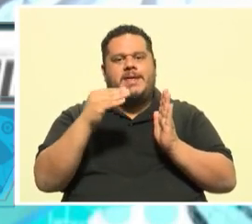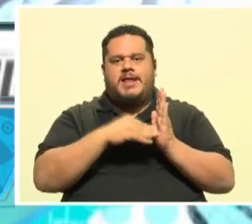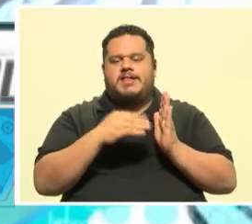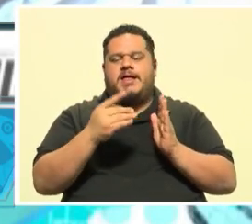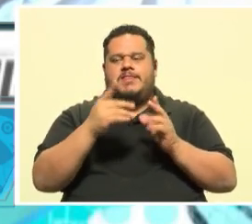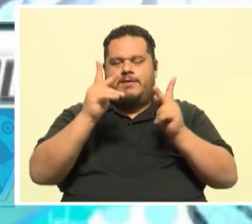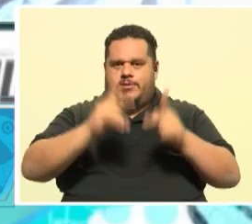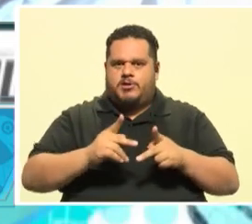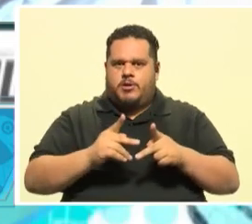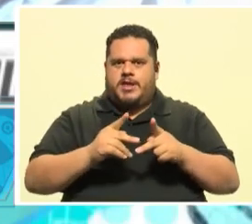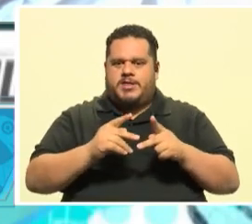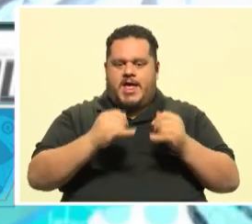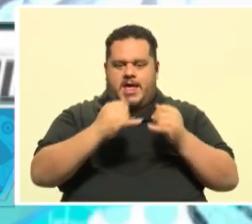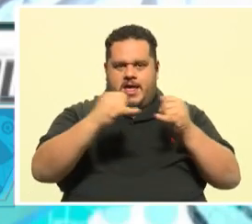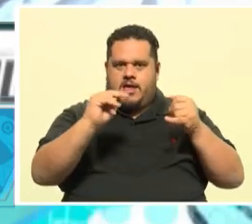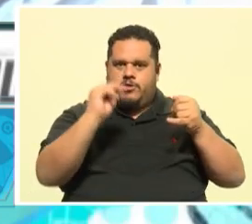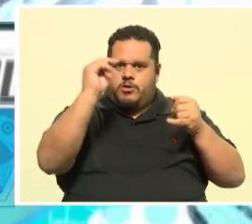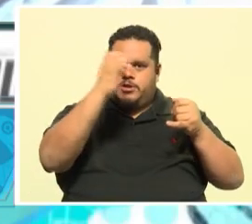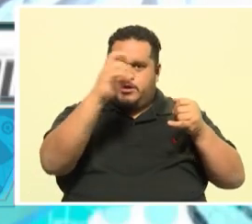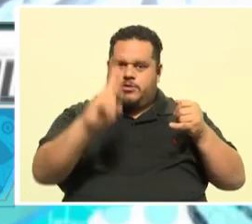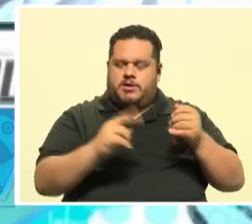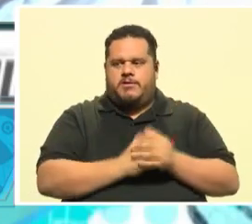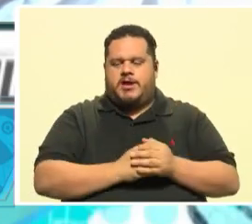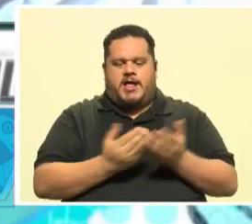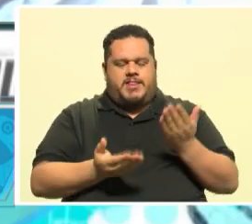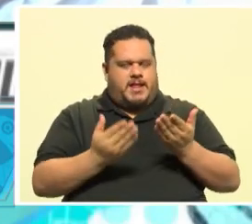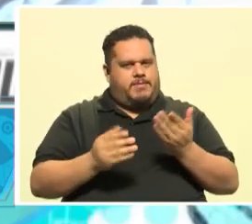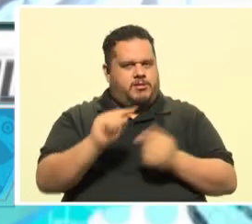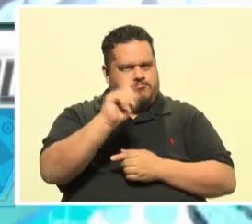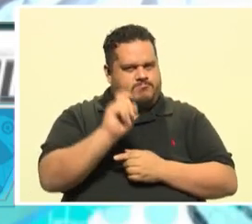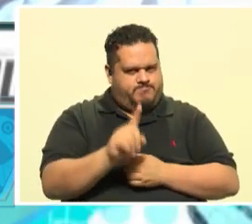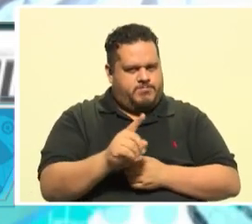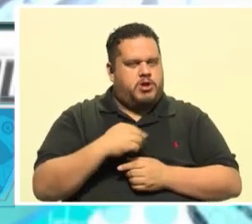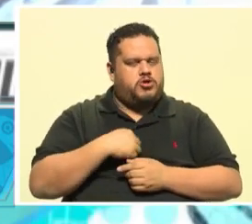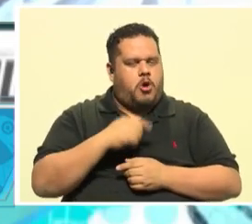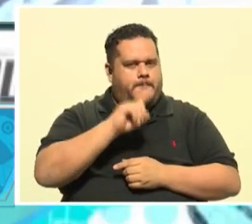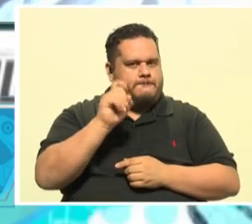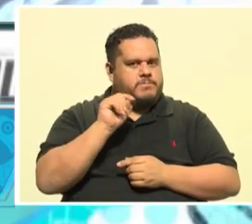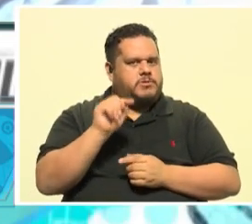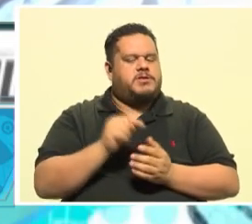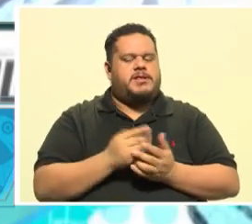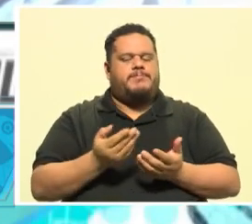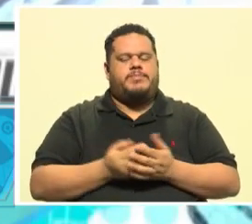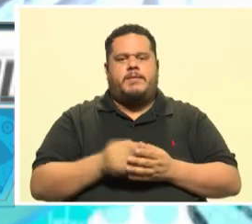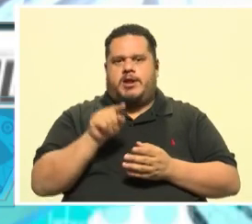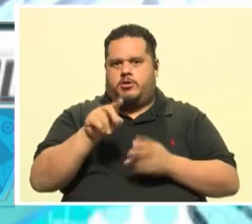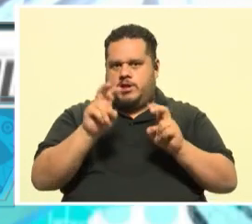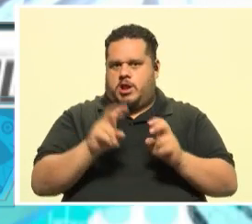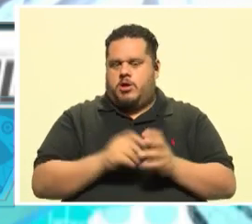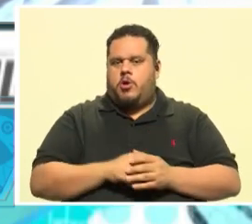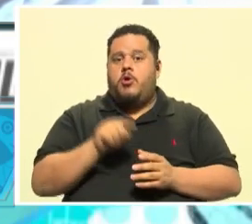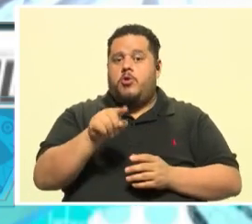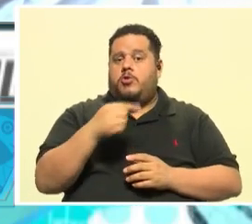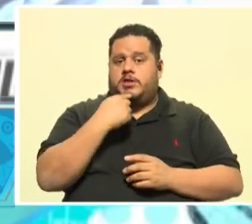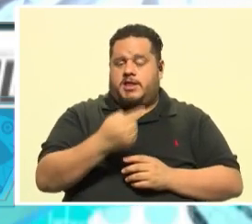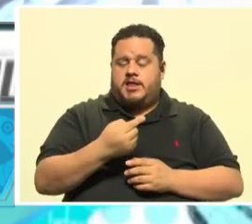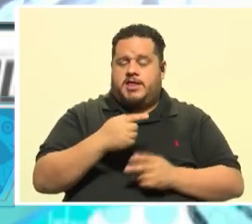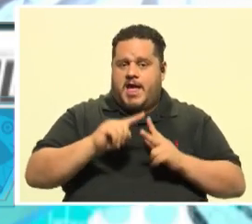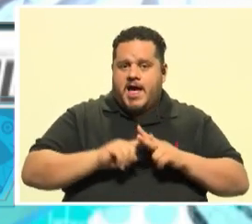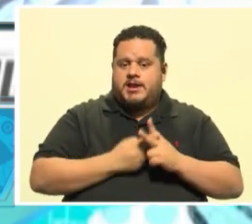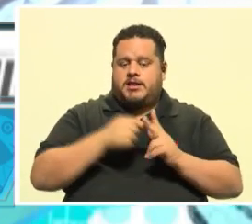eso no nos puede llevar a perder la perspectiva humanitaria que tenemos. ¿Cómo hacer esa distinción